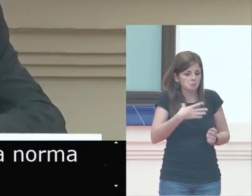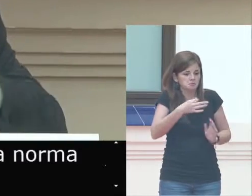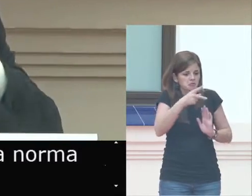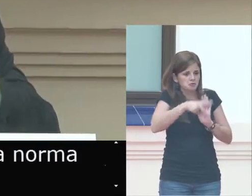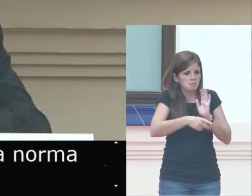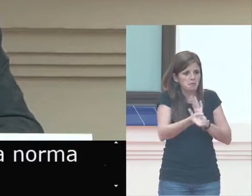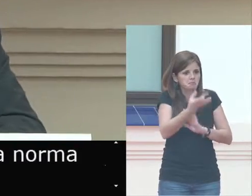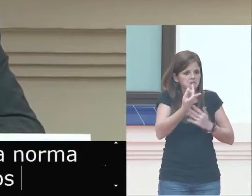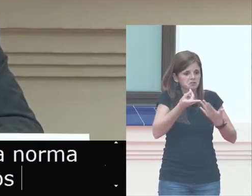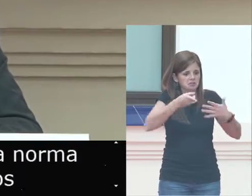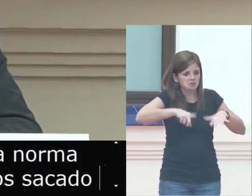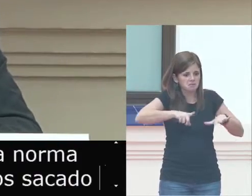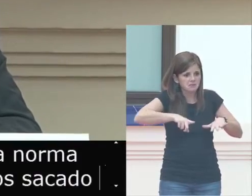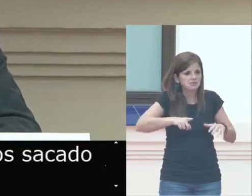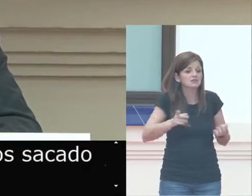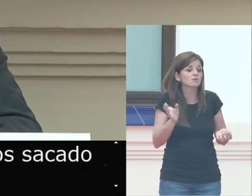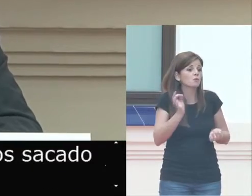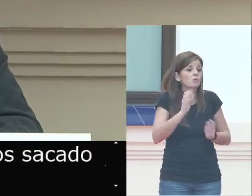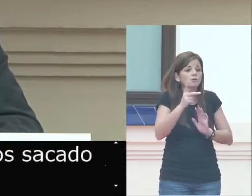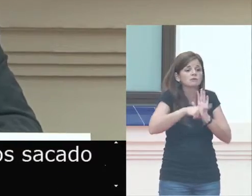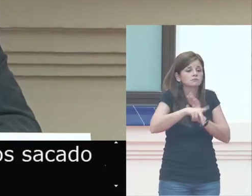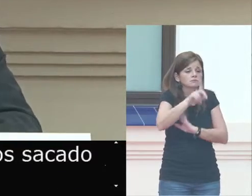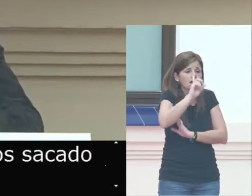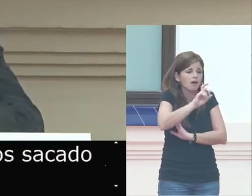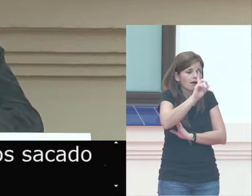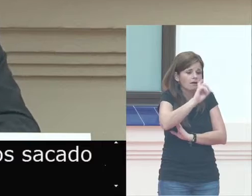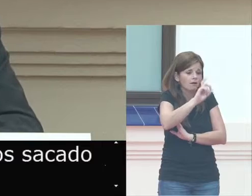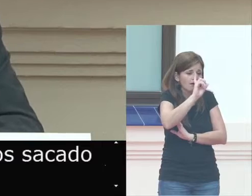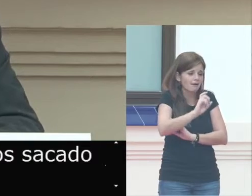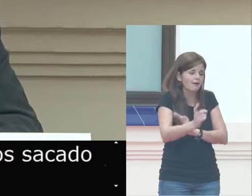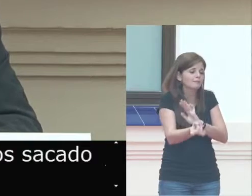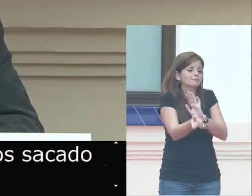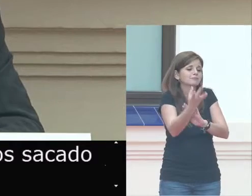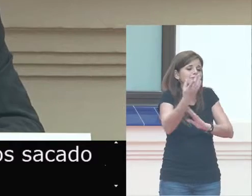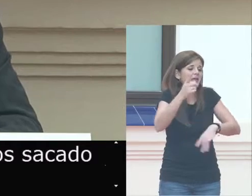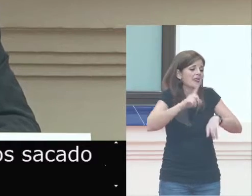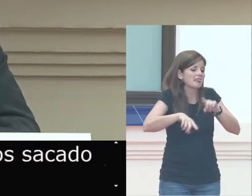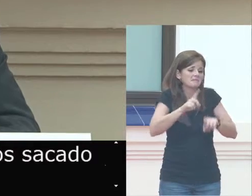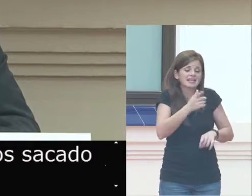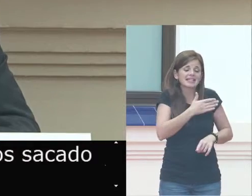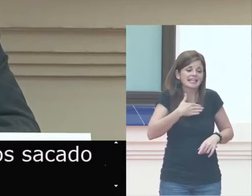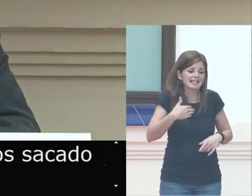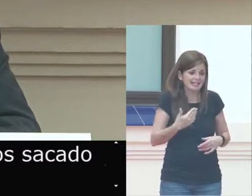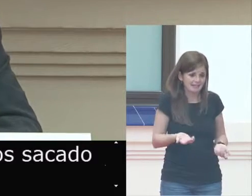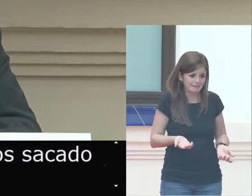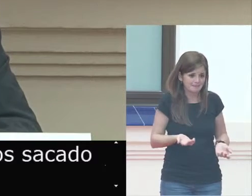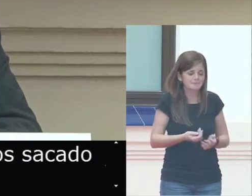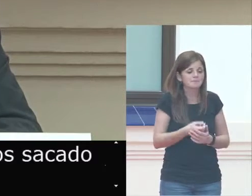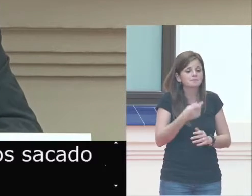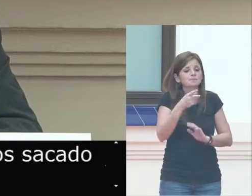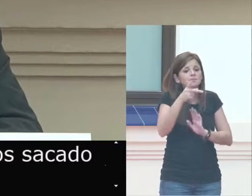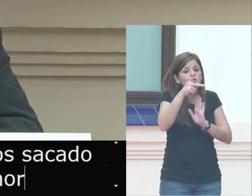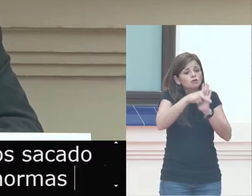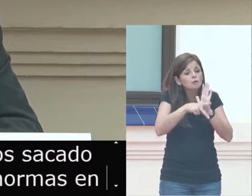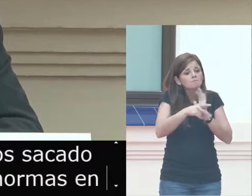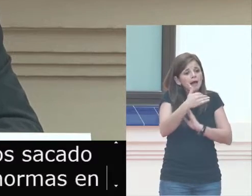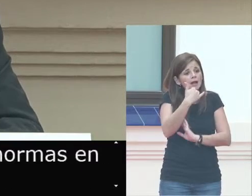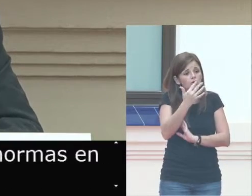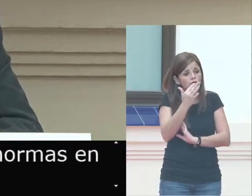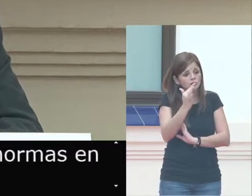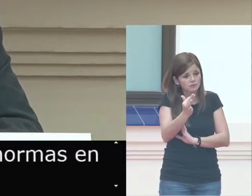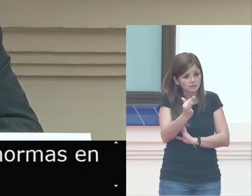meses y hemos sacado normas en años. Pero tarda lo que quieran. Lo bueno que tiene una norma,